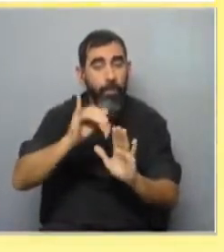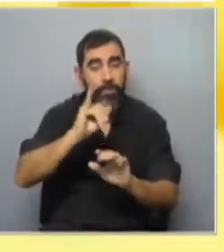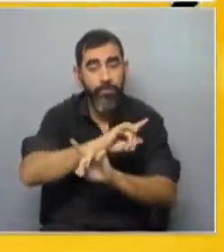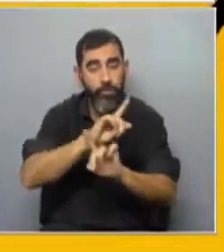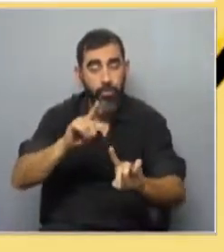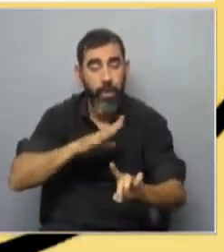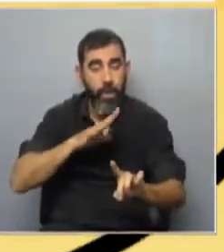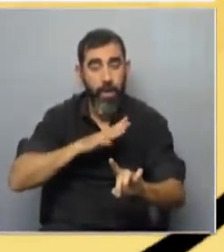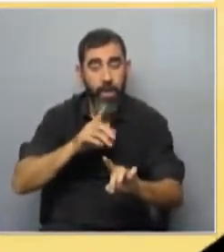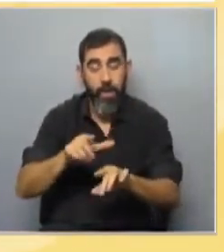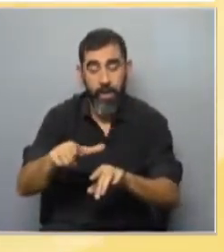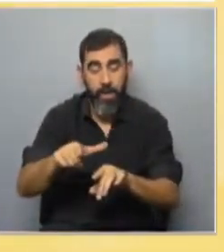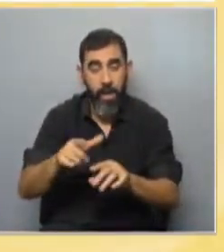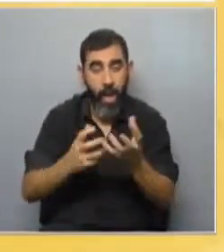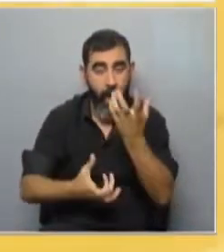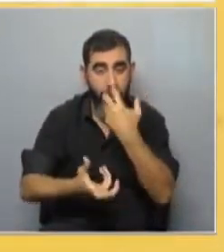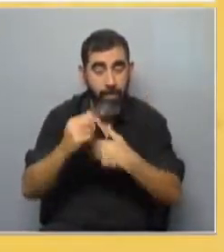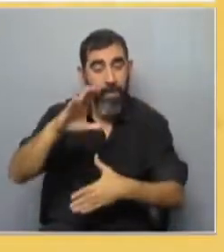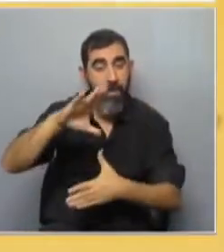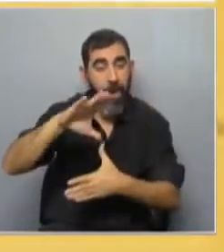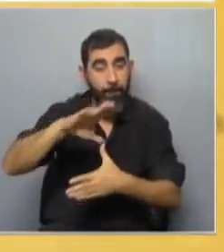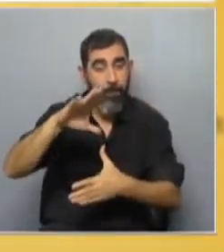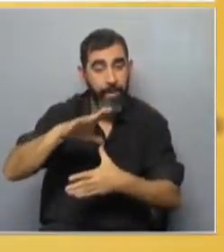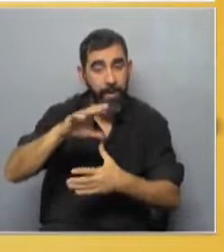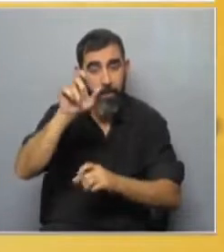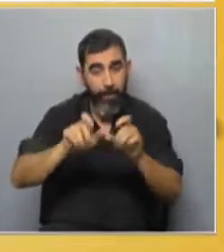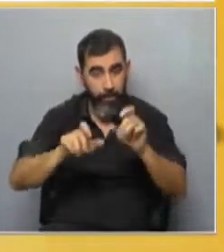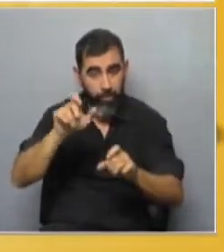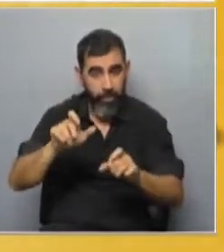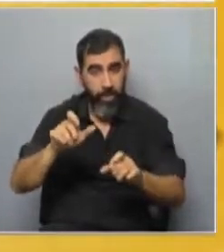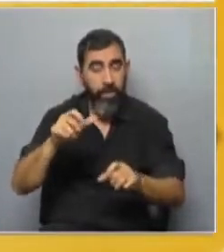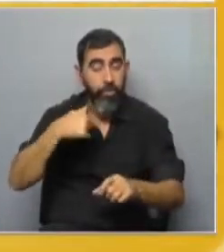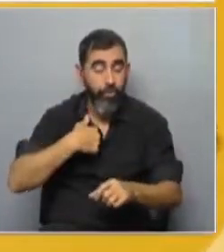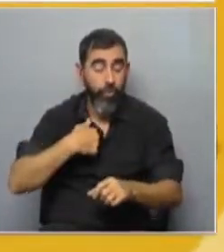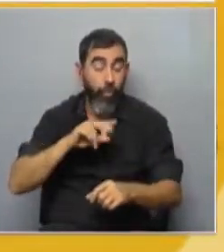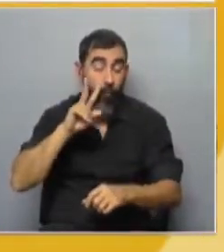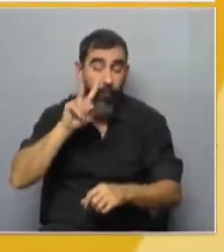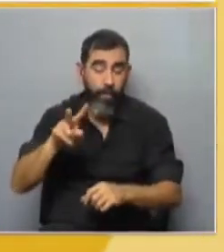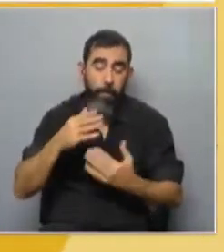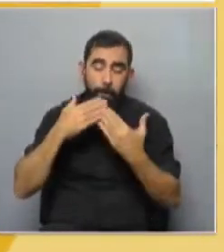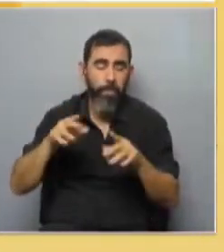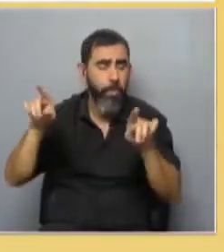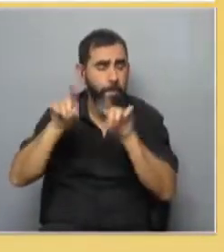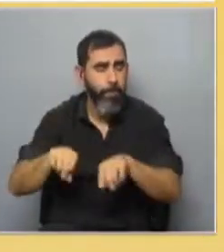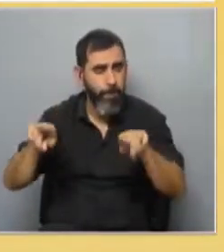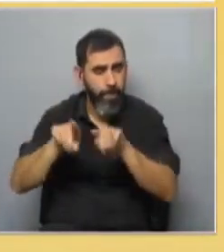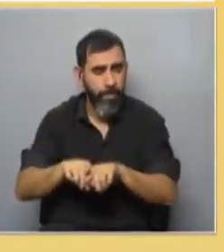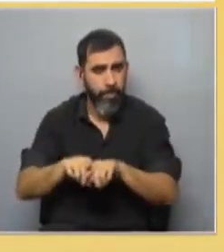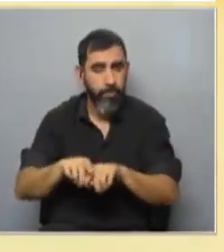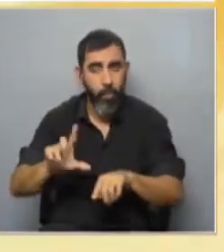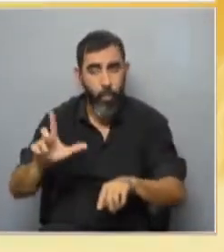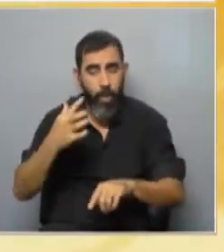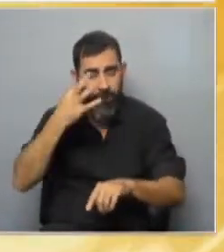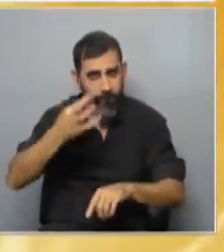poblamiento más temprano que se sabía de América, también está para contarse. Seguimos, yo cada vez que los veo les hago la misma pregunta, seguimos sin tener